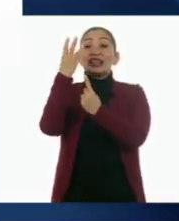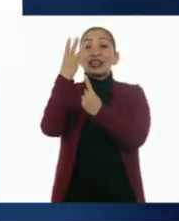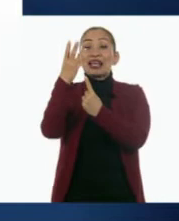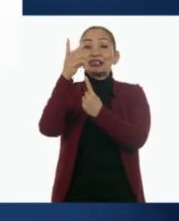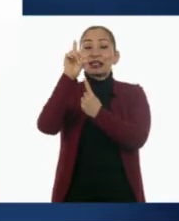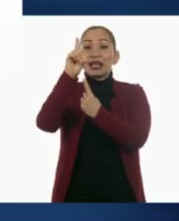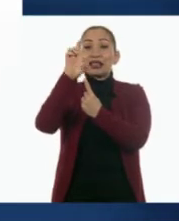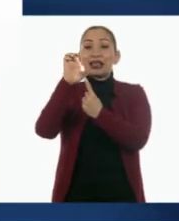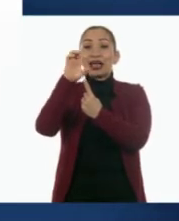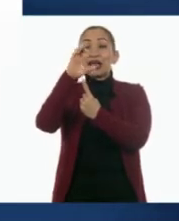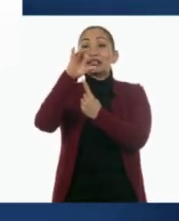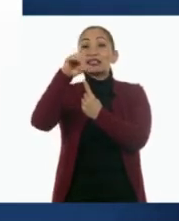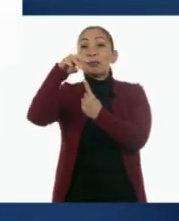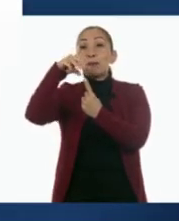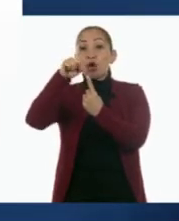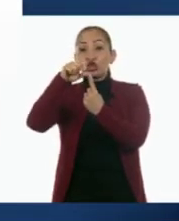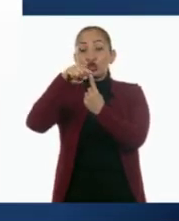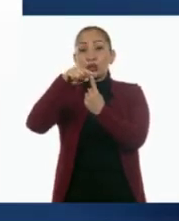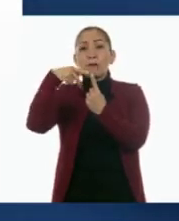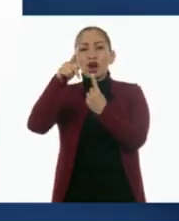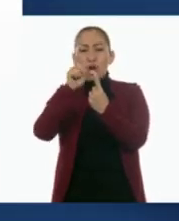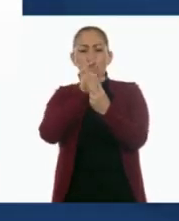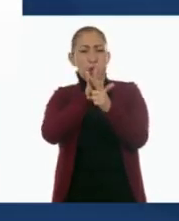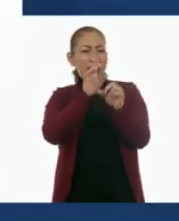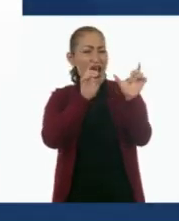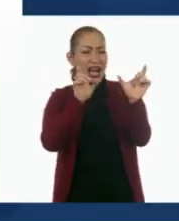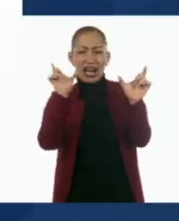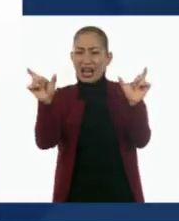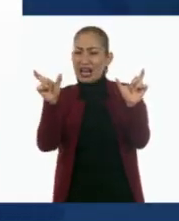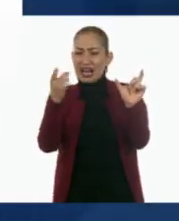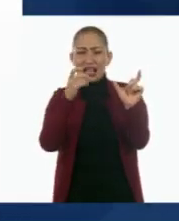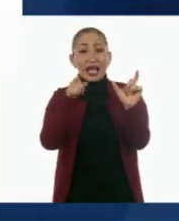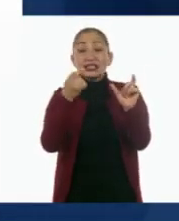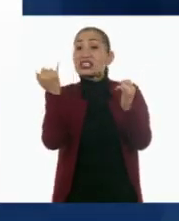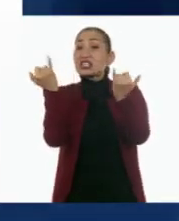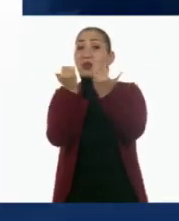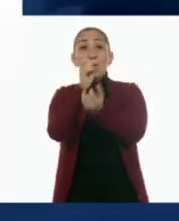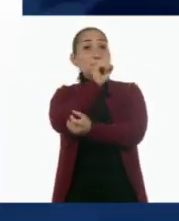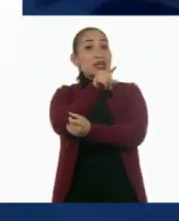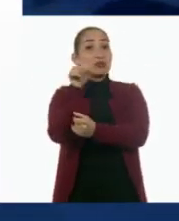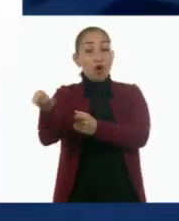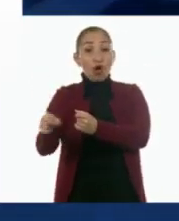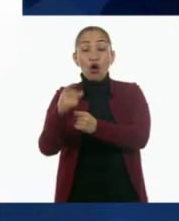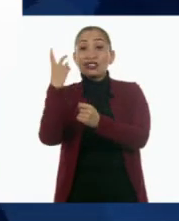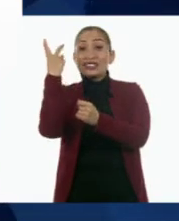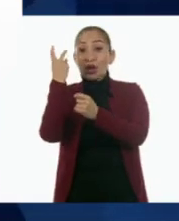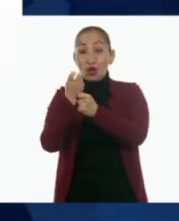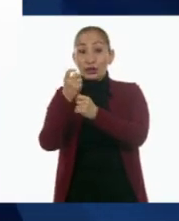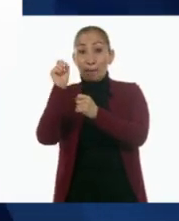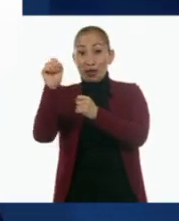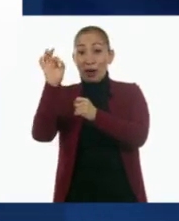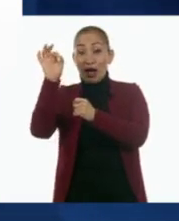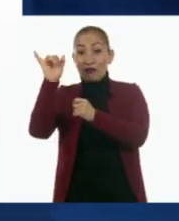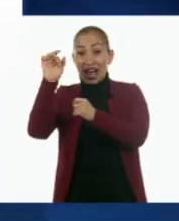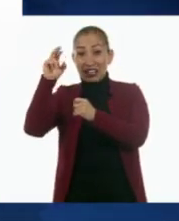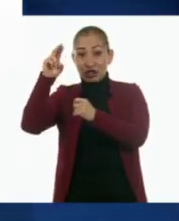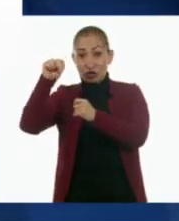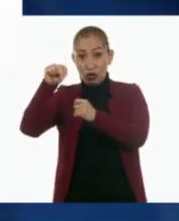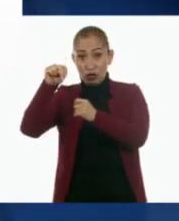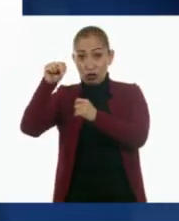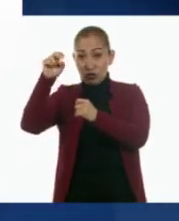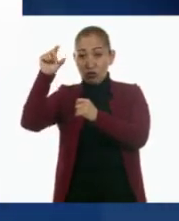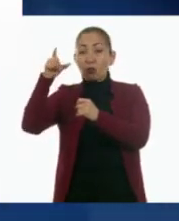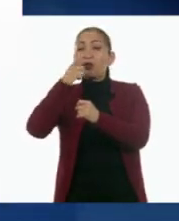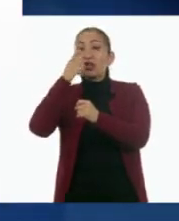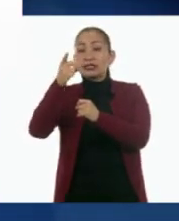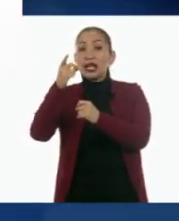décimos. Pero nos dice que cuál de las dos es la que la representa. Las dos, porque la segunda, ustedes saben que esa fracción, ¿cómo se lee, María?